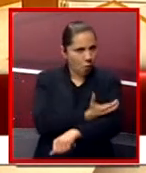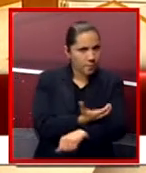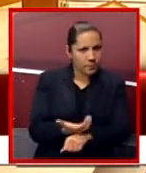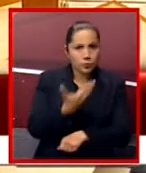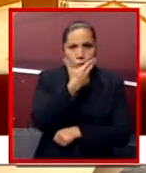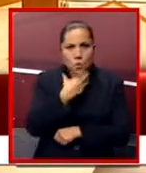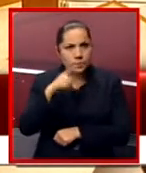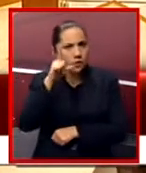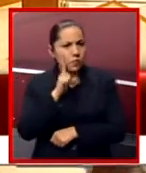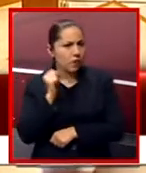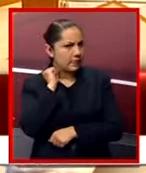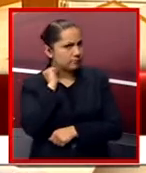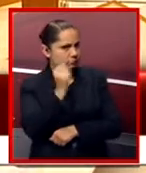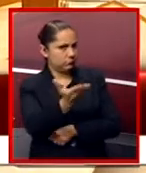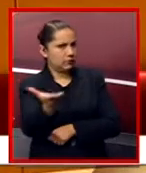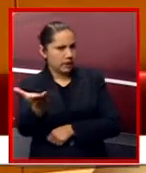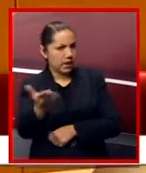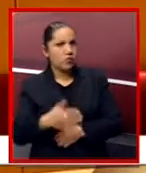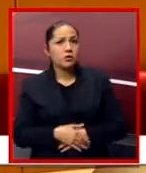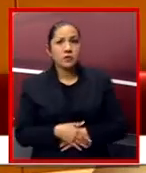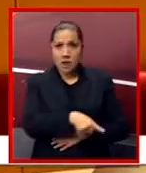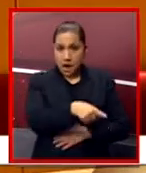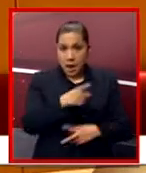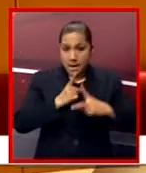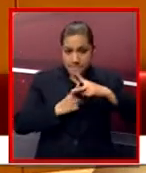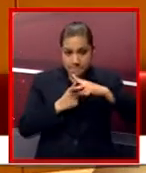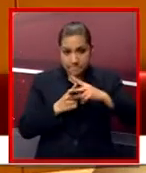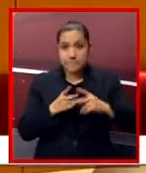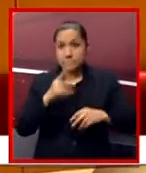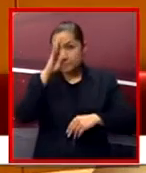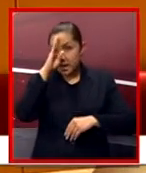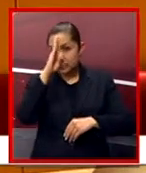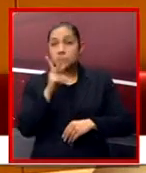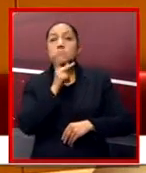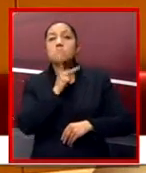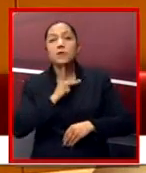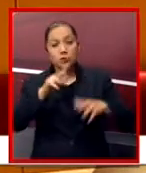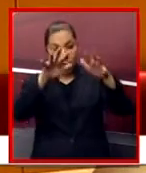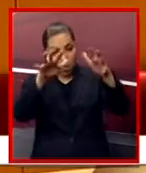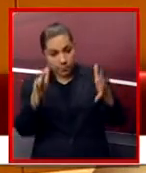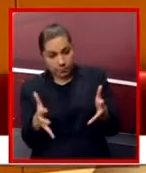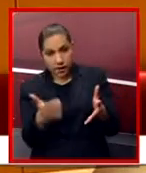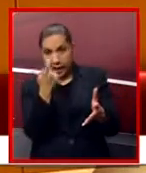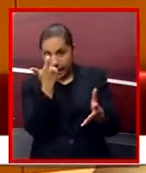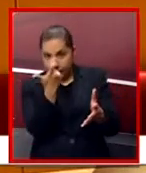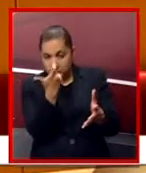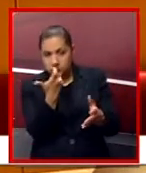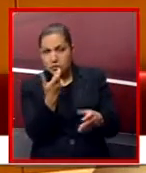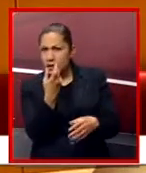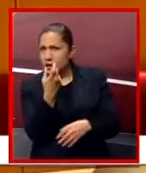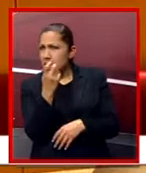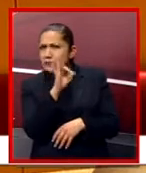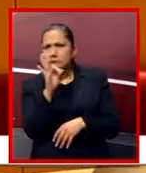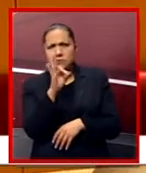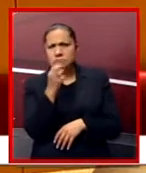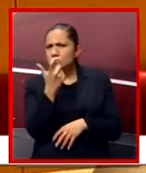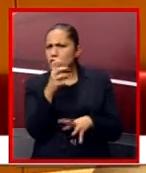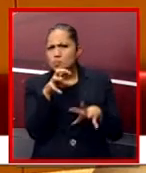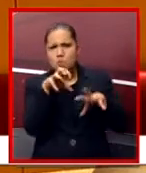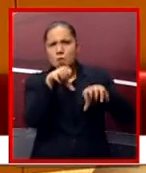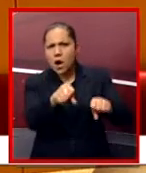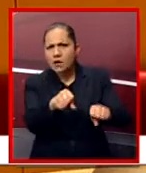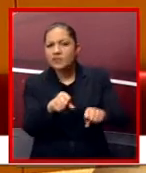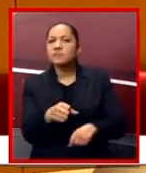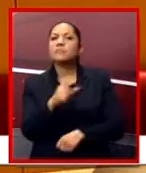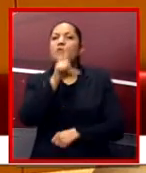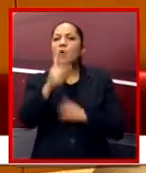de producción diaria de petróleo no se alcanzan, lo que pareciera volverá a suceder, estaremos